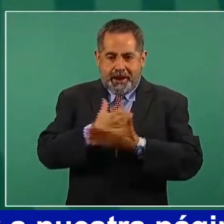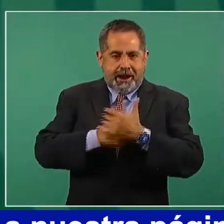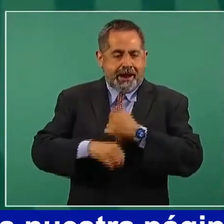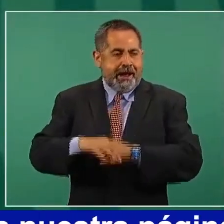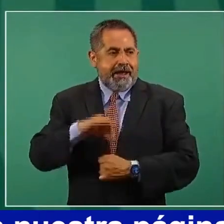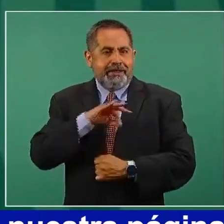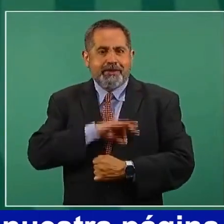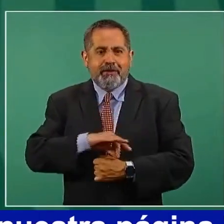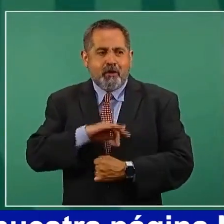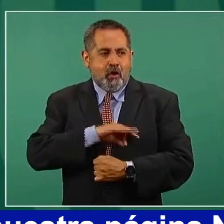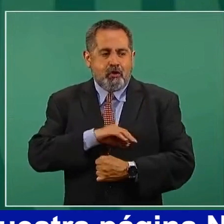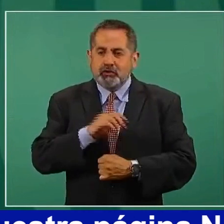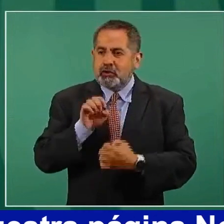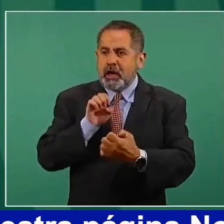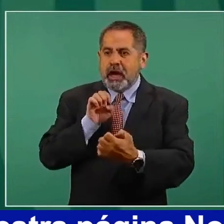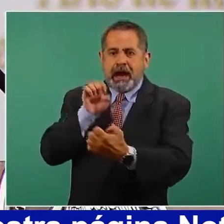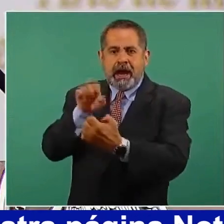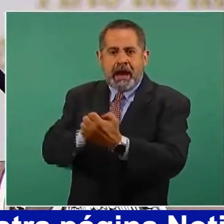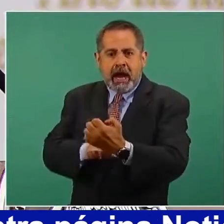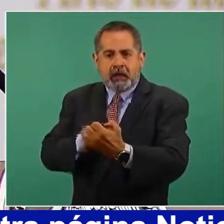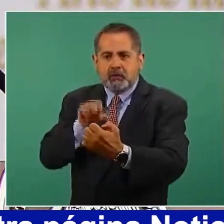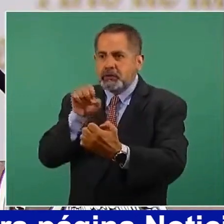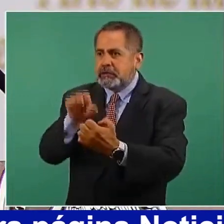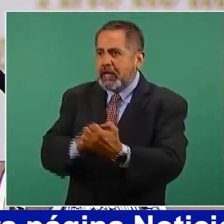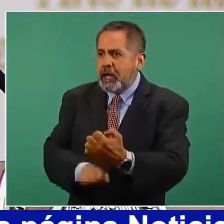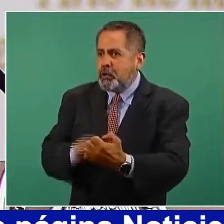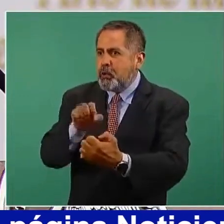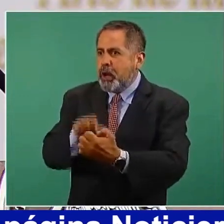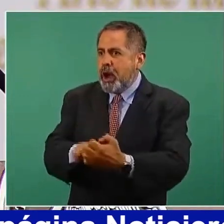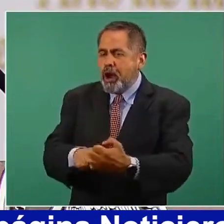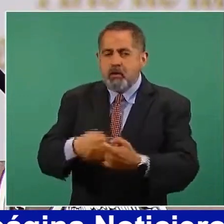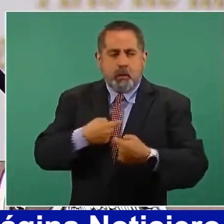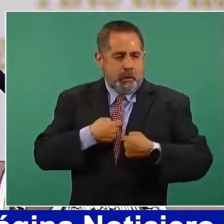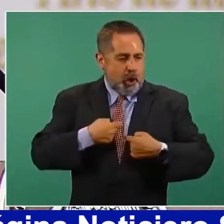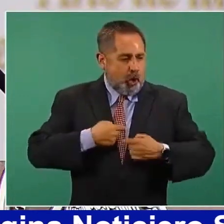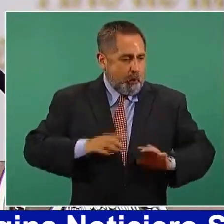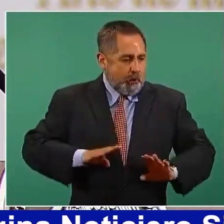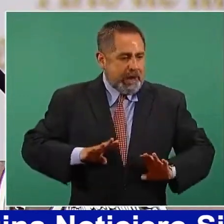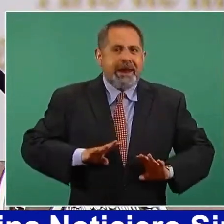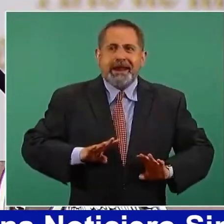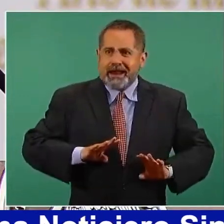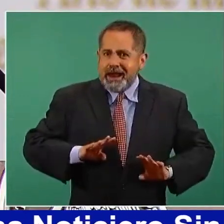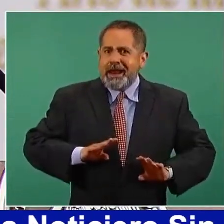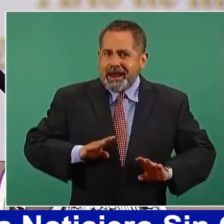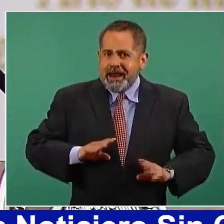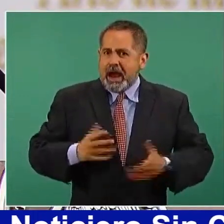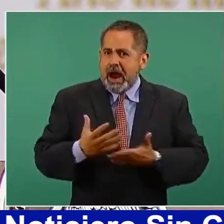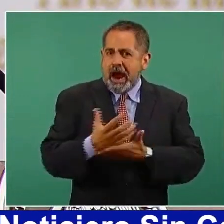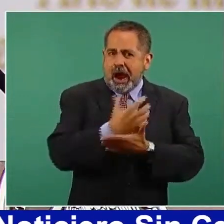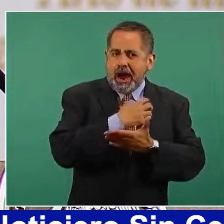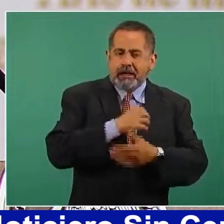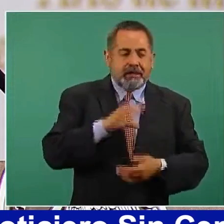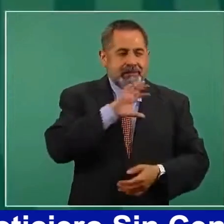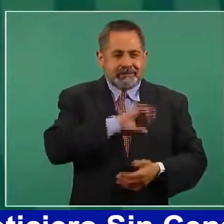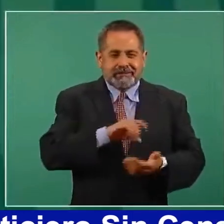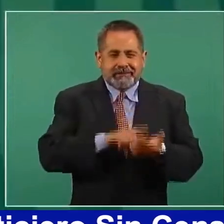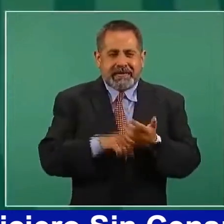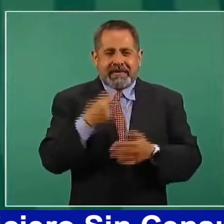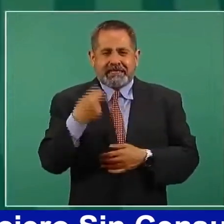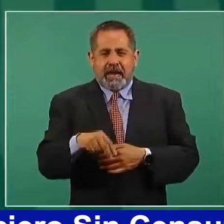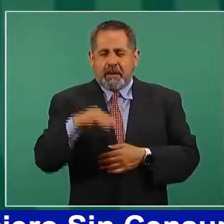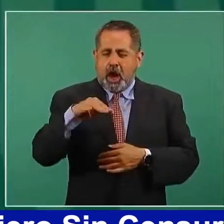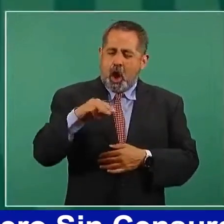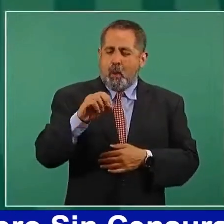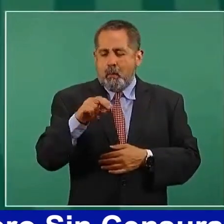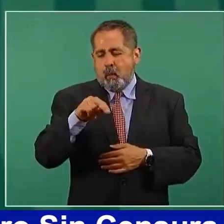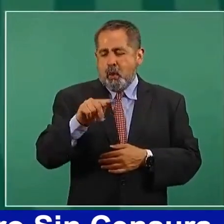del engaño a las audiencias televisivas. Los montajes adquirieron en México, los telemontajes adquirieron en